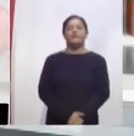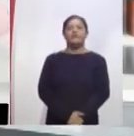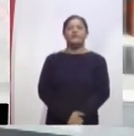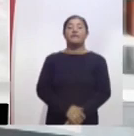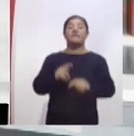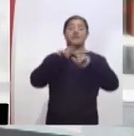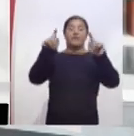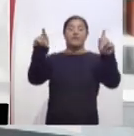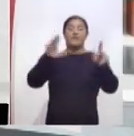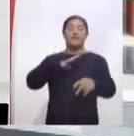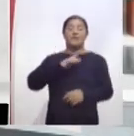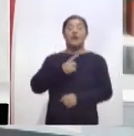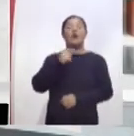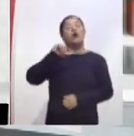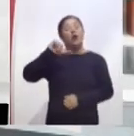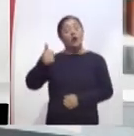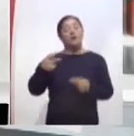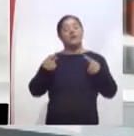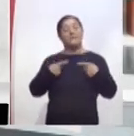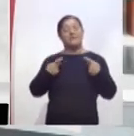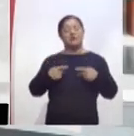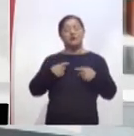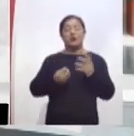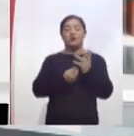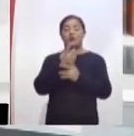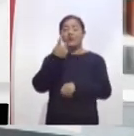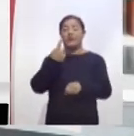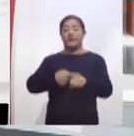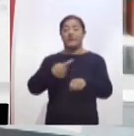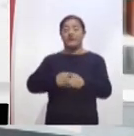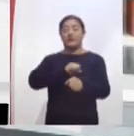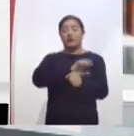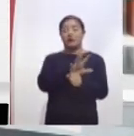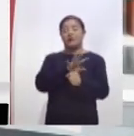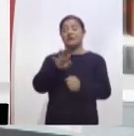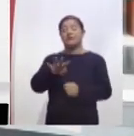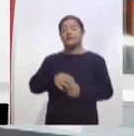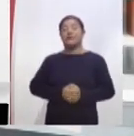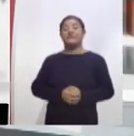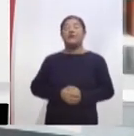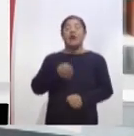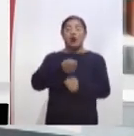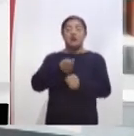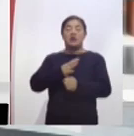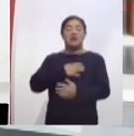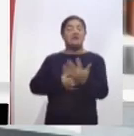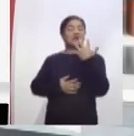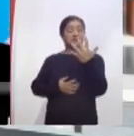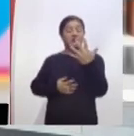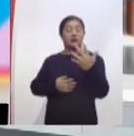Tlaxcala registra un nuevo caso positivo de COVID-19. A la fecha suman 5 los confirmados.